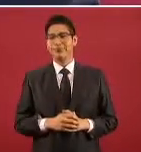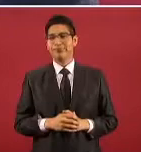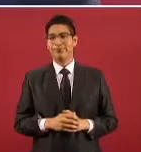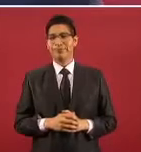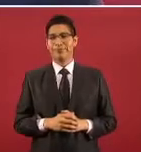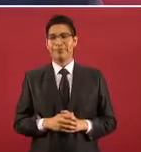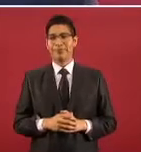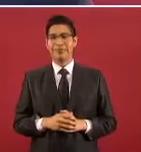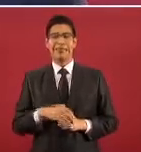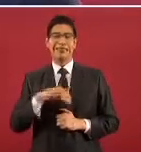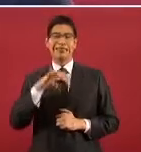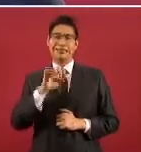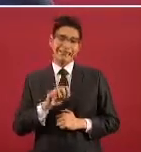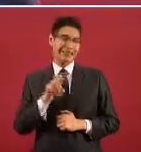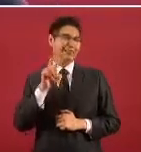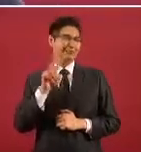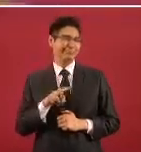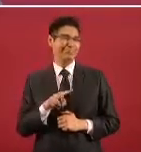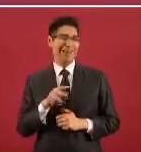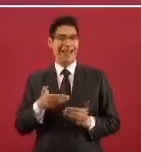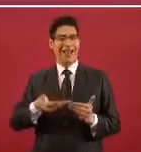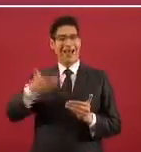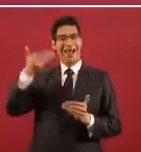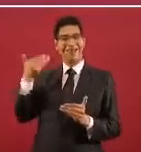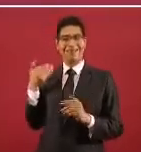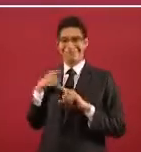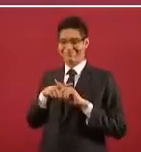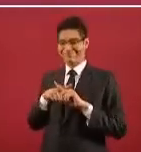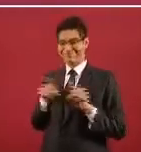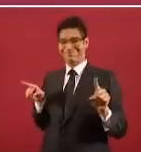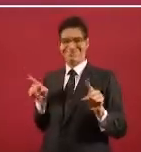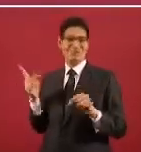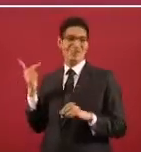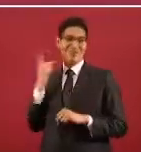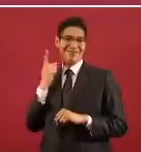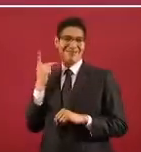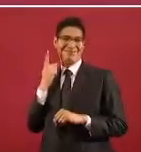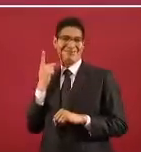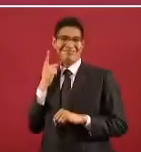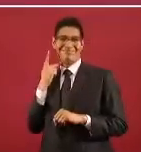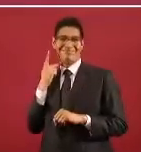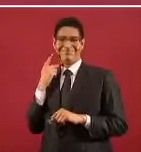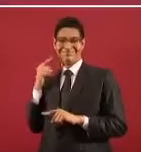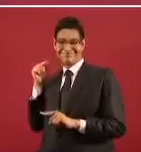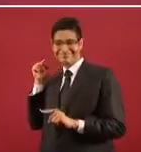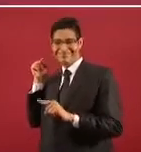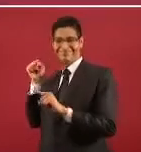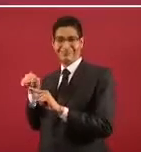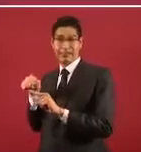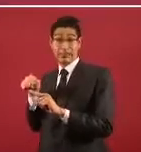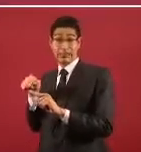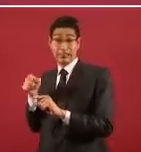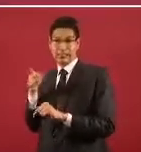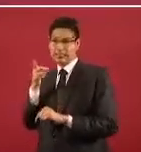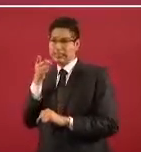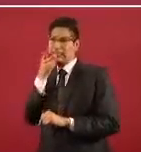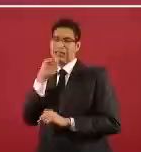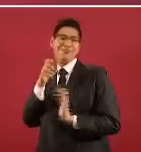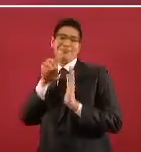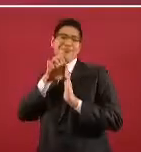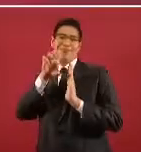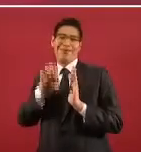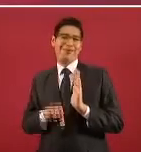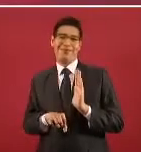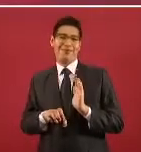eran otros tiempos y otra política. El llamado a la unidad nacional que hizo el